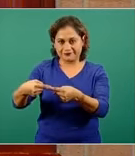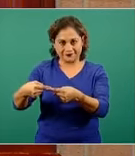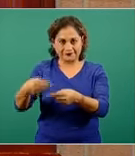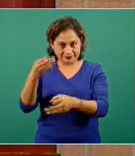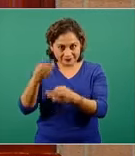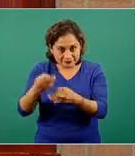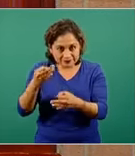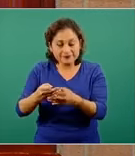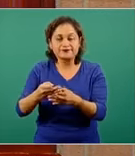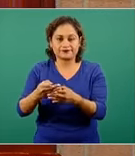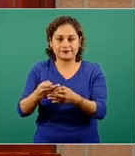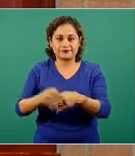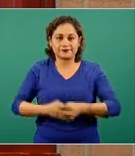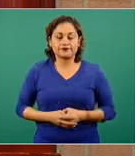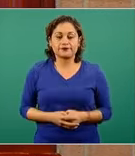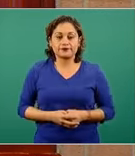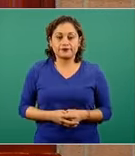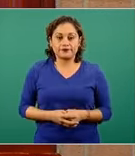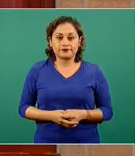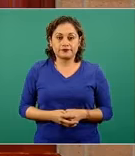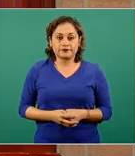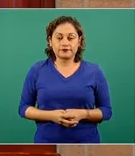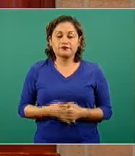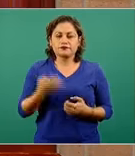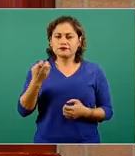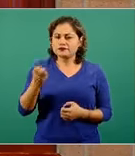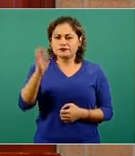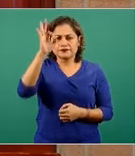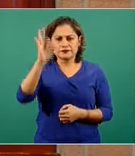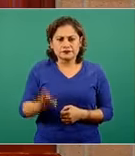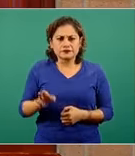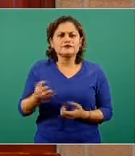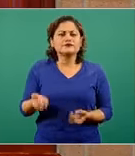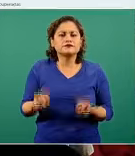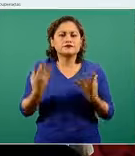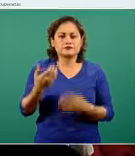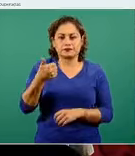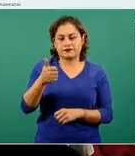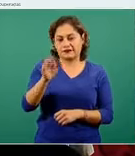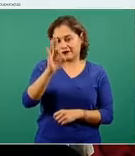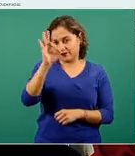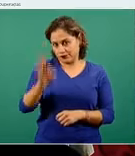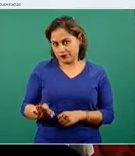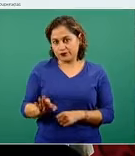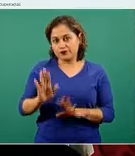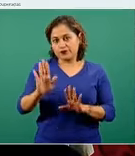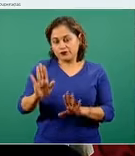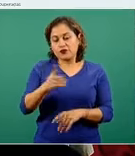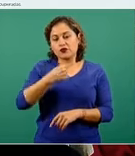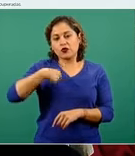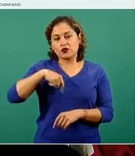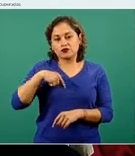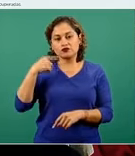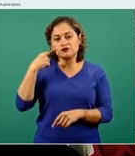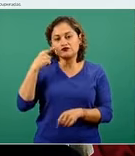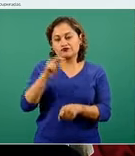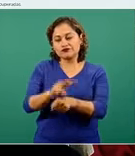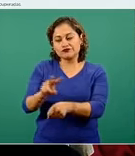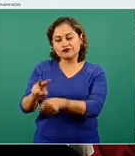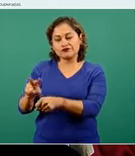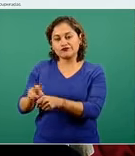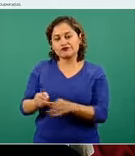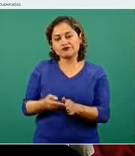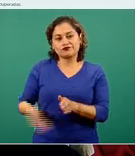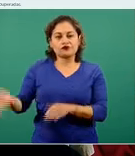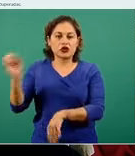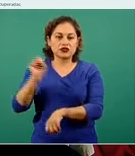reciente para el país, cuyo porcentaje, 6%, pues bueno, se ha mantenido, lo hemos visto durante toda la semana. Vamos a